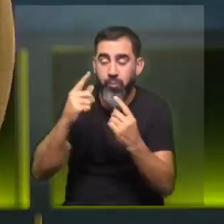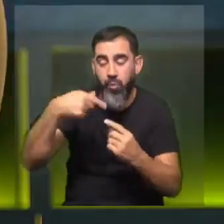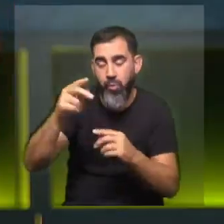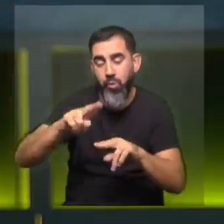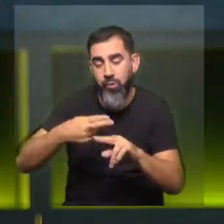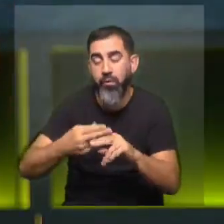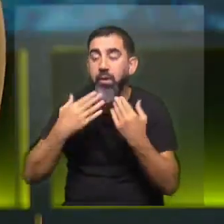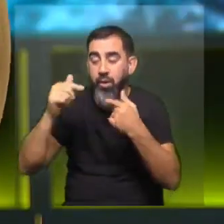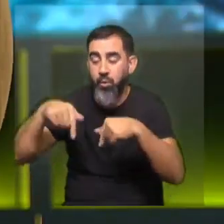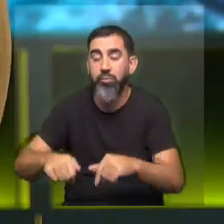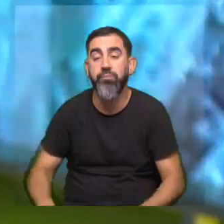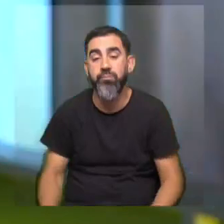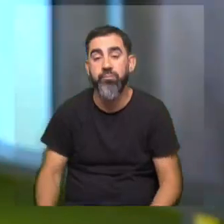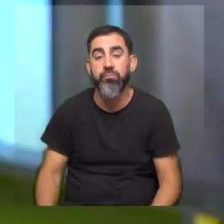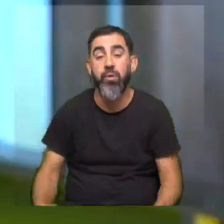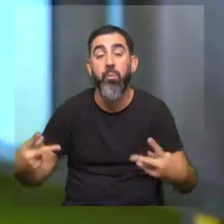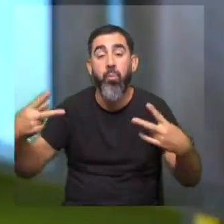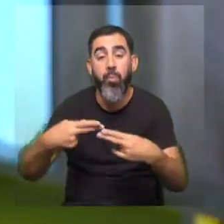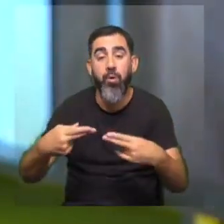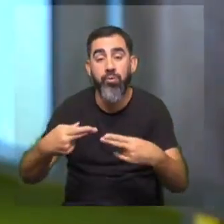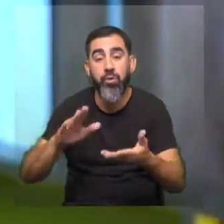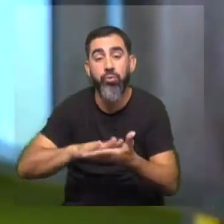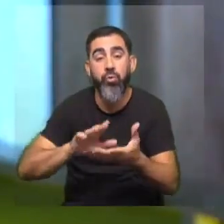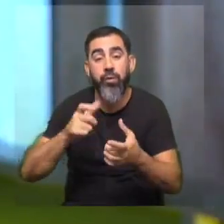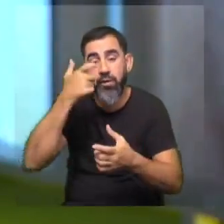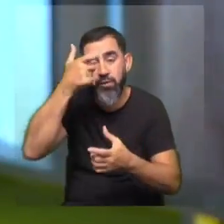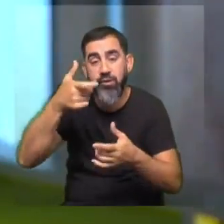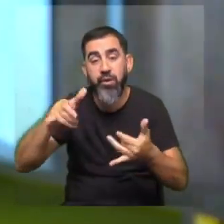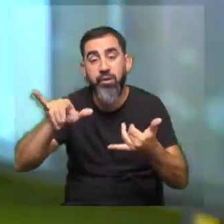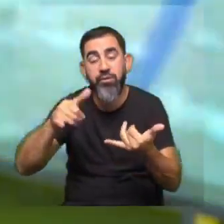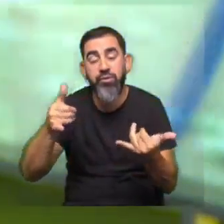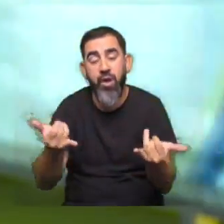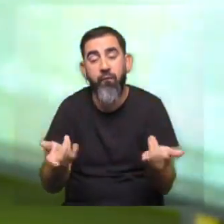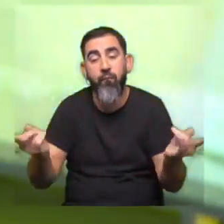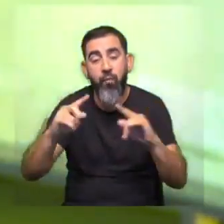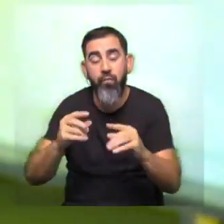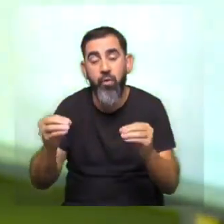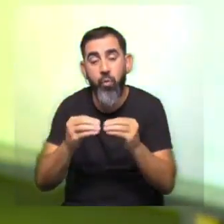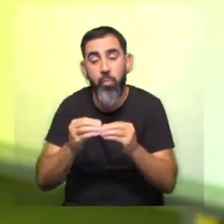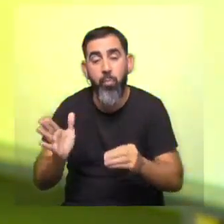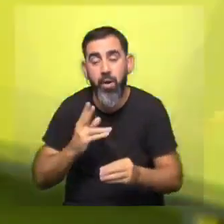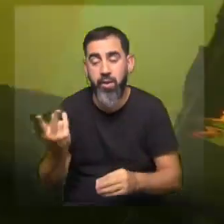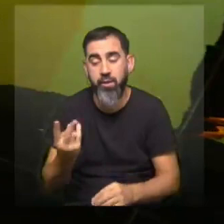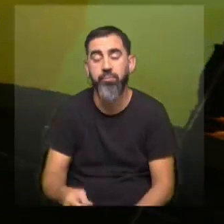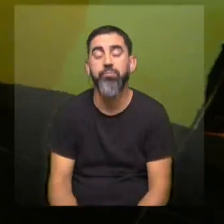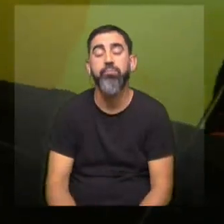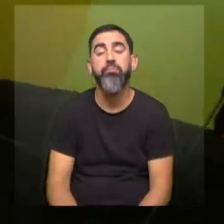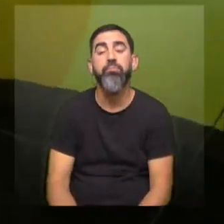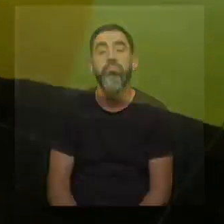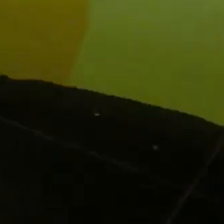por hoy. Bueno, muchas gracias a ustedes. Pausa en Sobre Ciencia, ya volvemos con Daniela y con el informe que nos preparó Alexandra